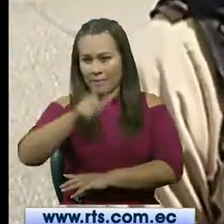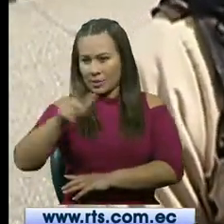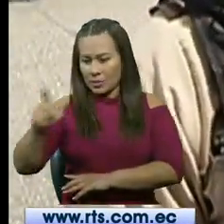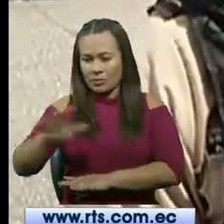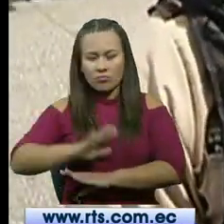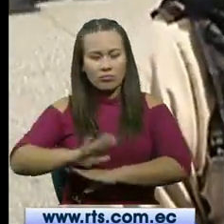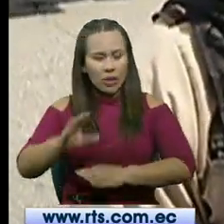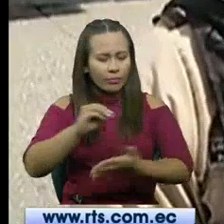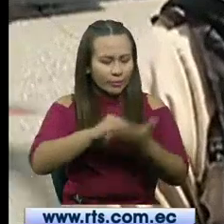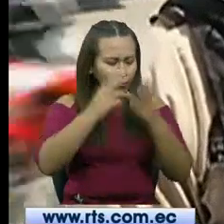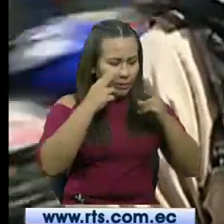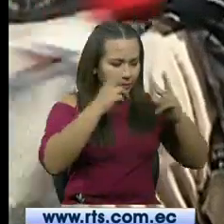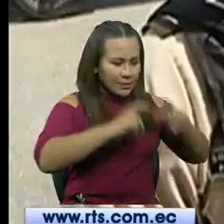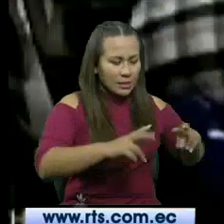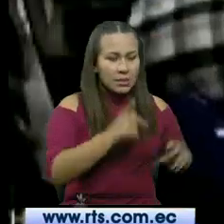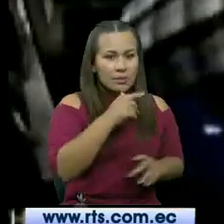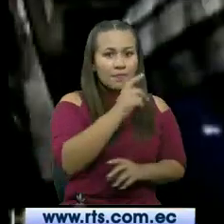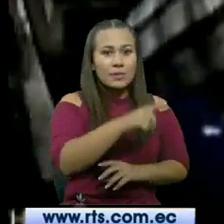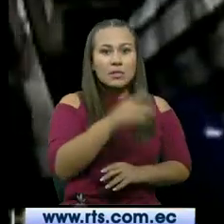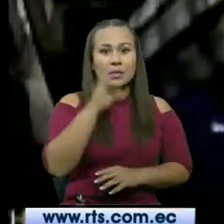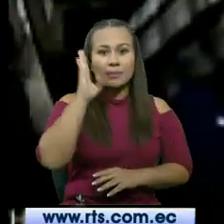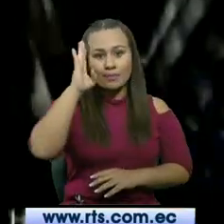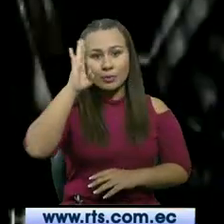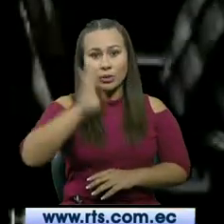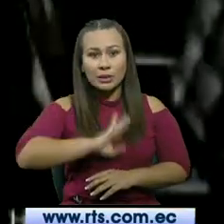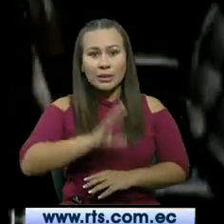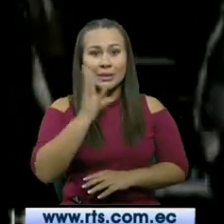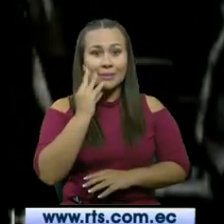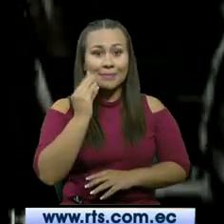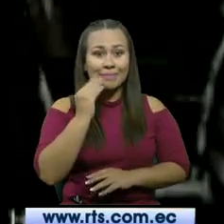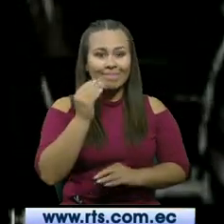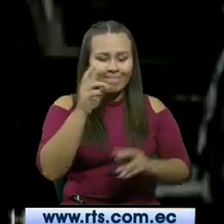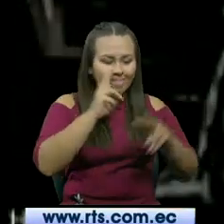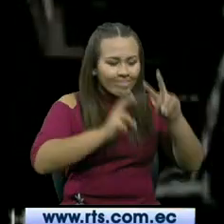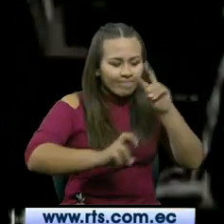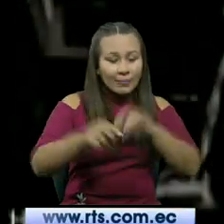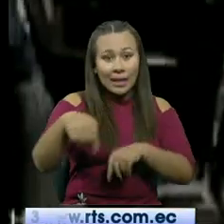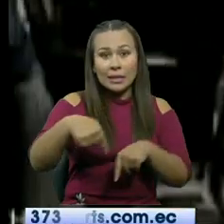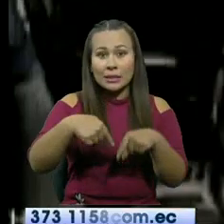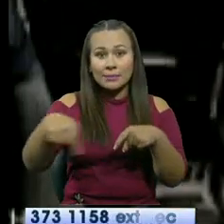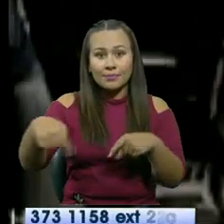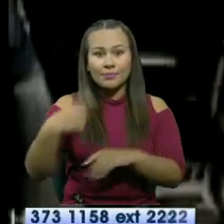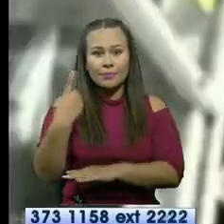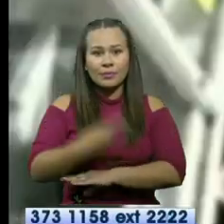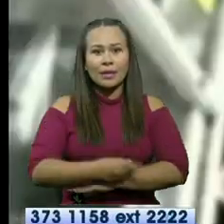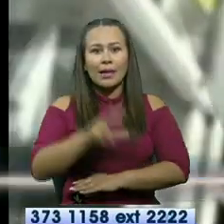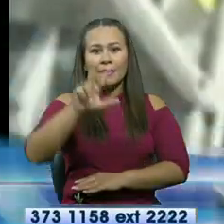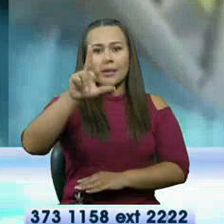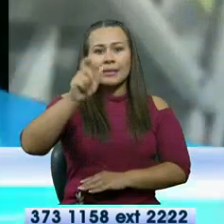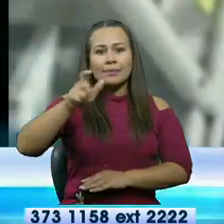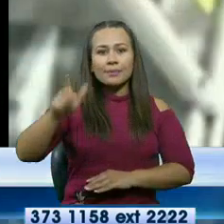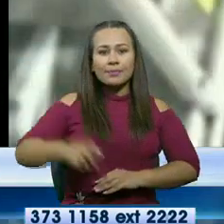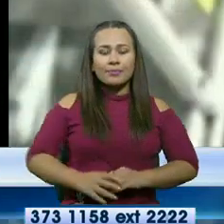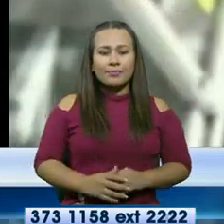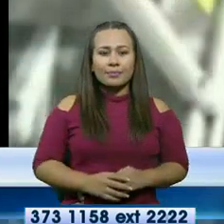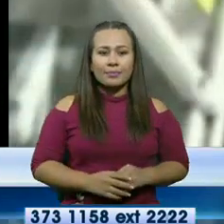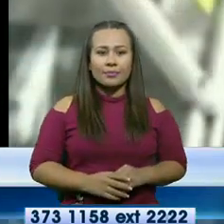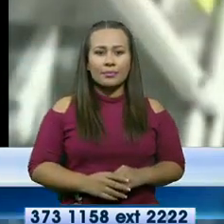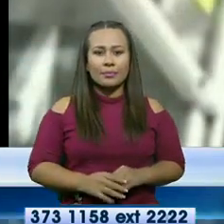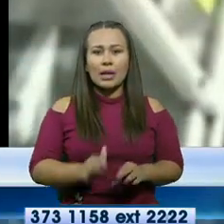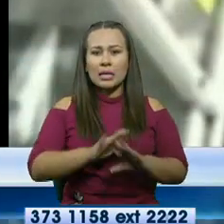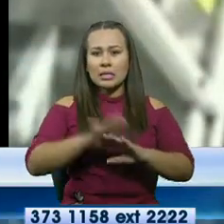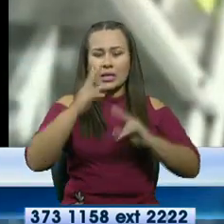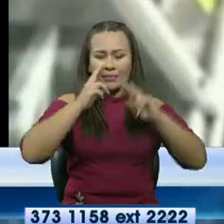unidades investigativas, ya están tras la pista y esperemos ya tener resultado estos días. Aparentemente son 3 personas que ya está la